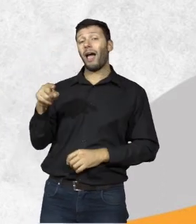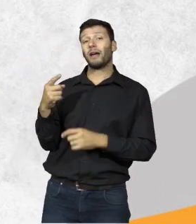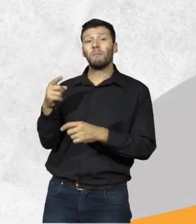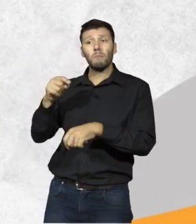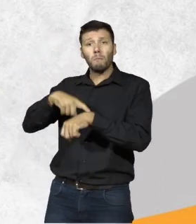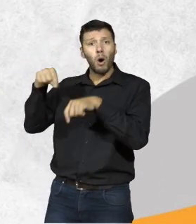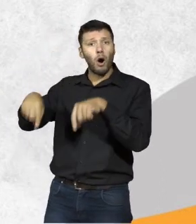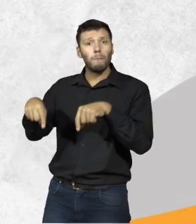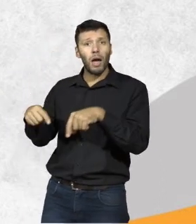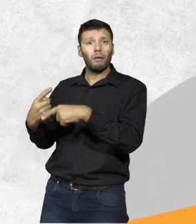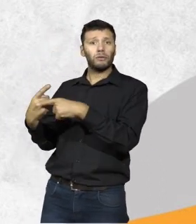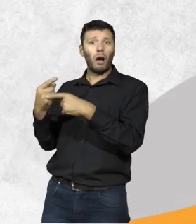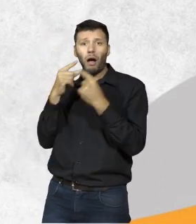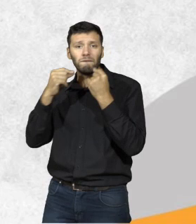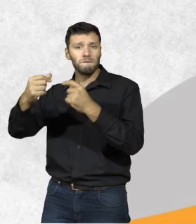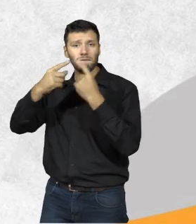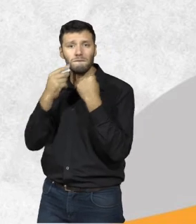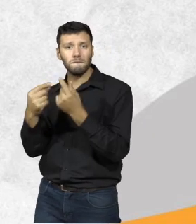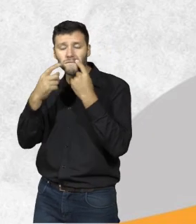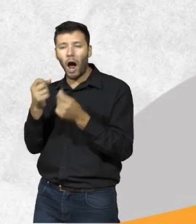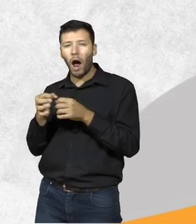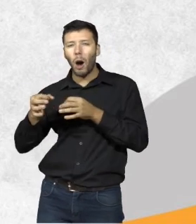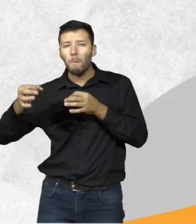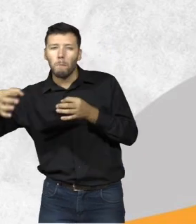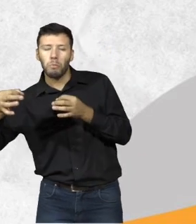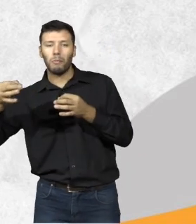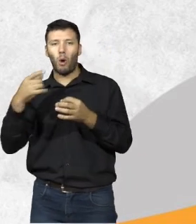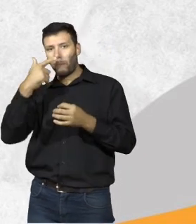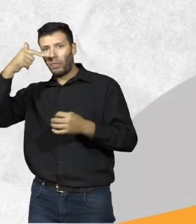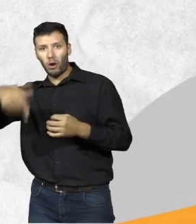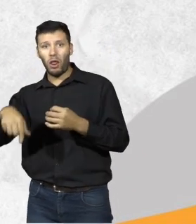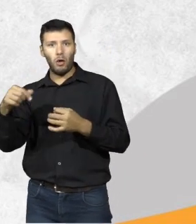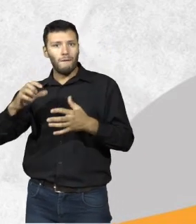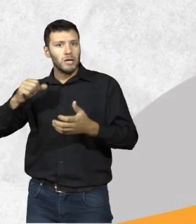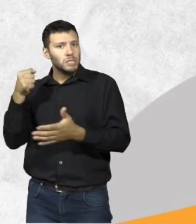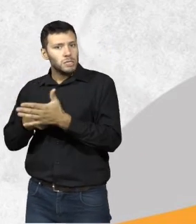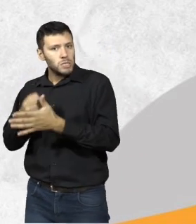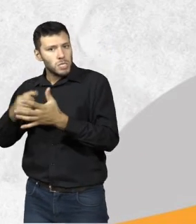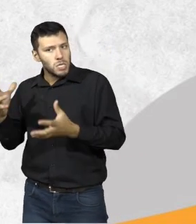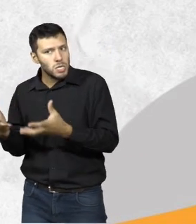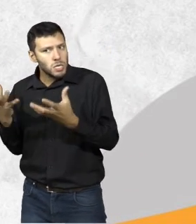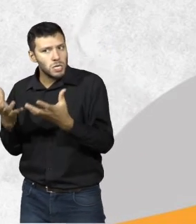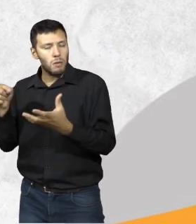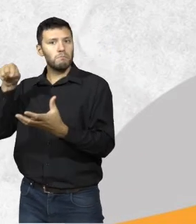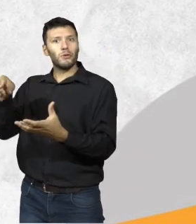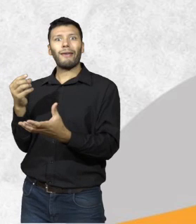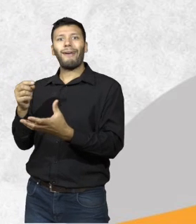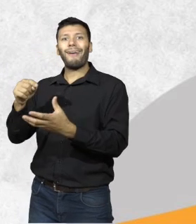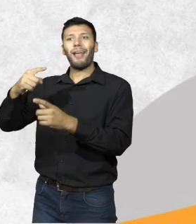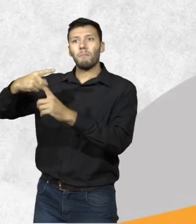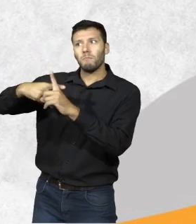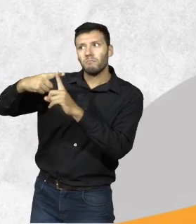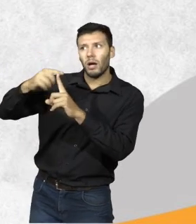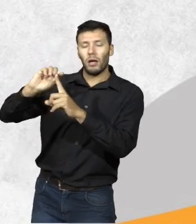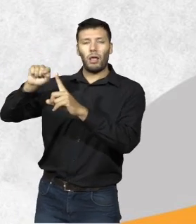de los ambientalistas, Malargüe fue un pueblo petrolero muy pujante, con unos índices de desocupación muy grandes en ese